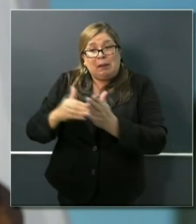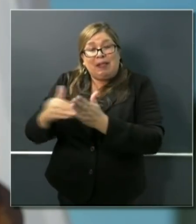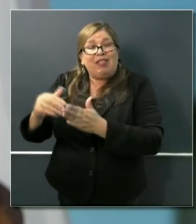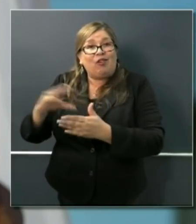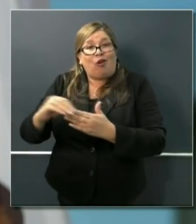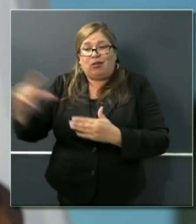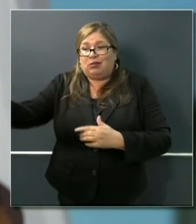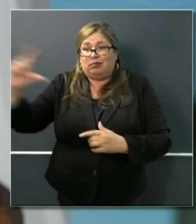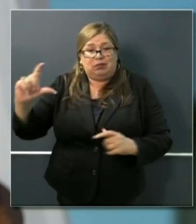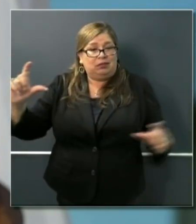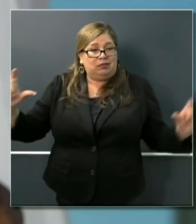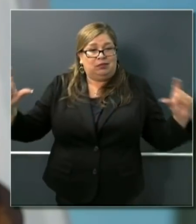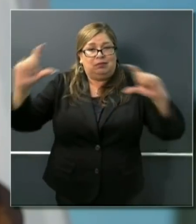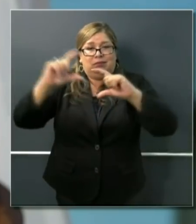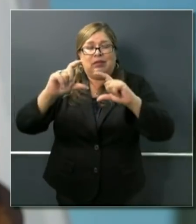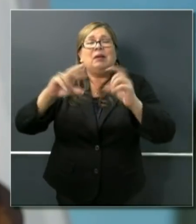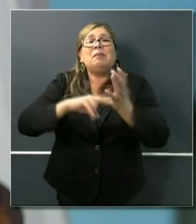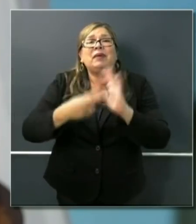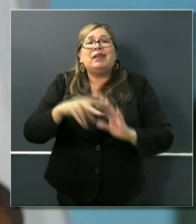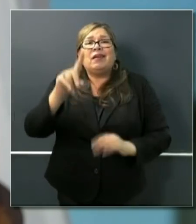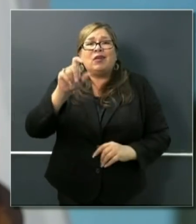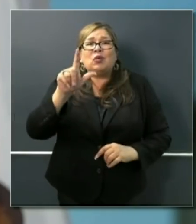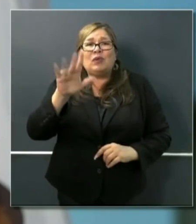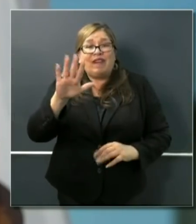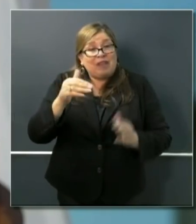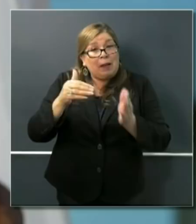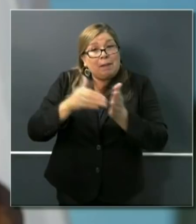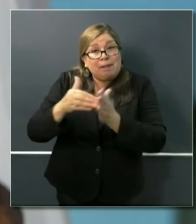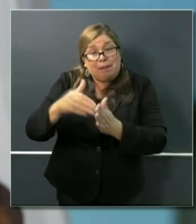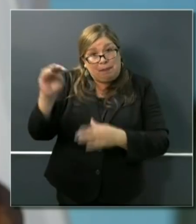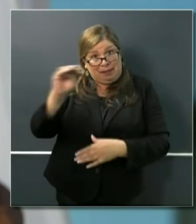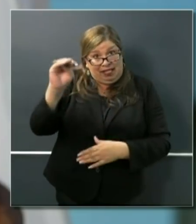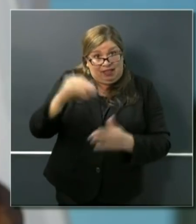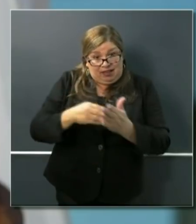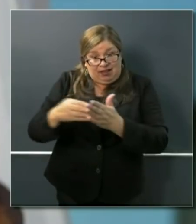y cada familia un máximo de 1,000 para un total de